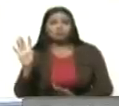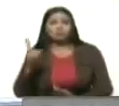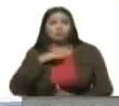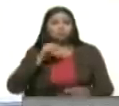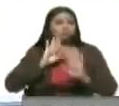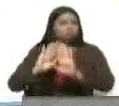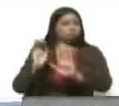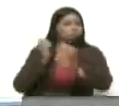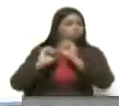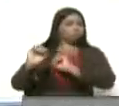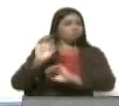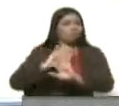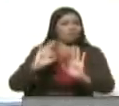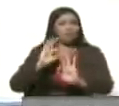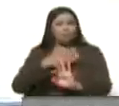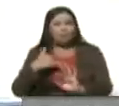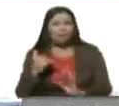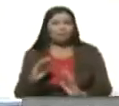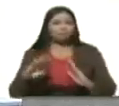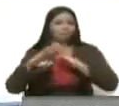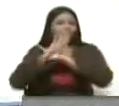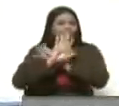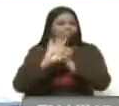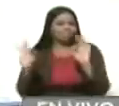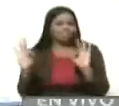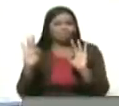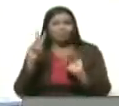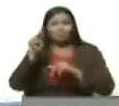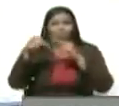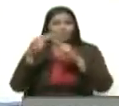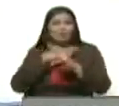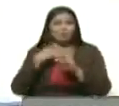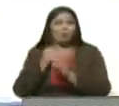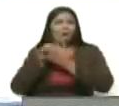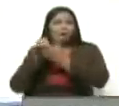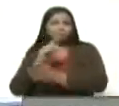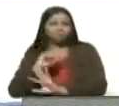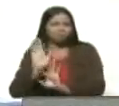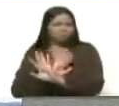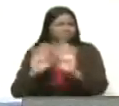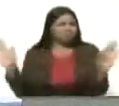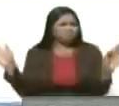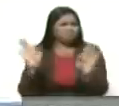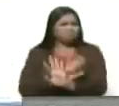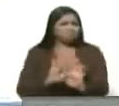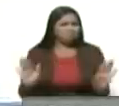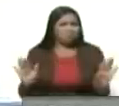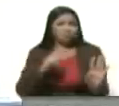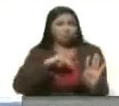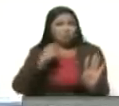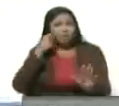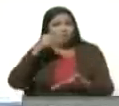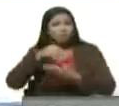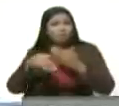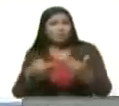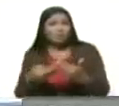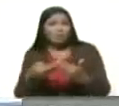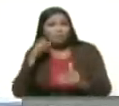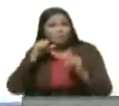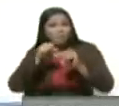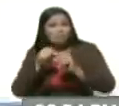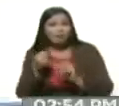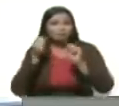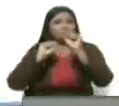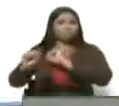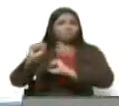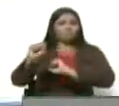condenamos. Lo censuramos. Jamás estaremos a favor de eso. Por eso nuestra posición firme en rechazo